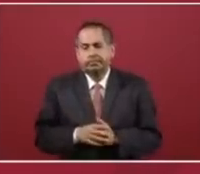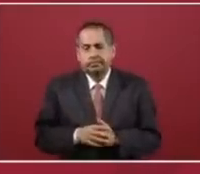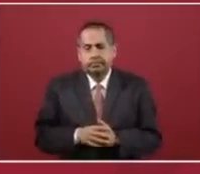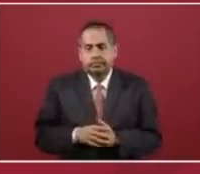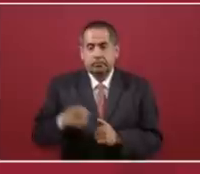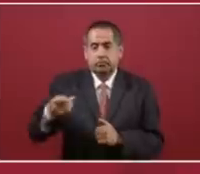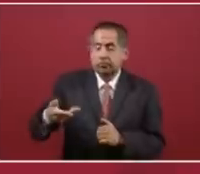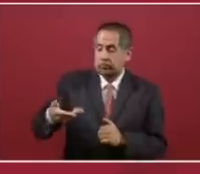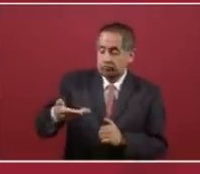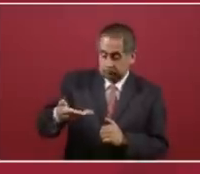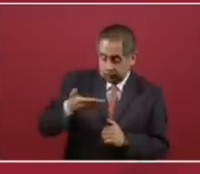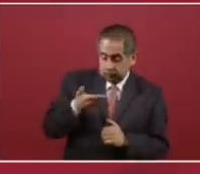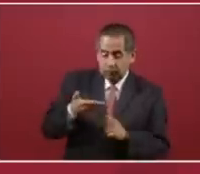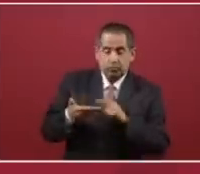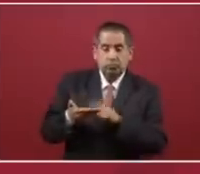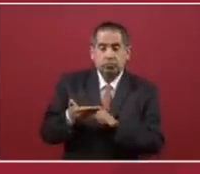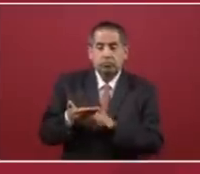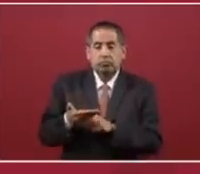presentó